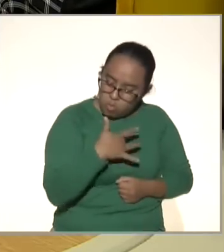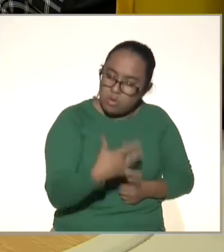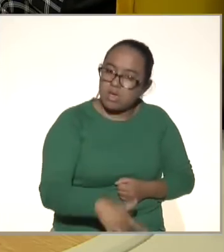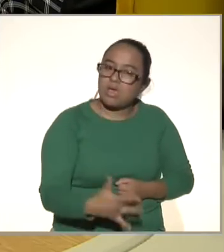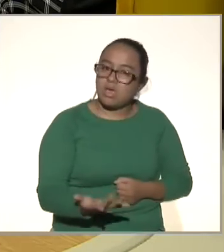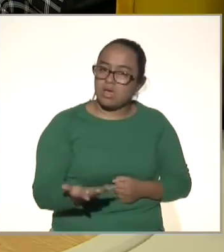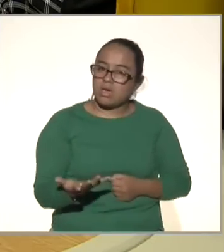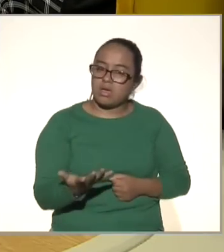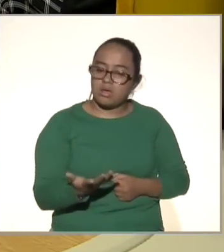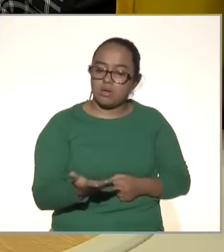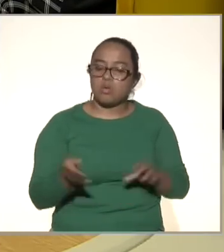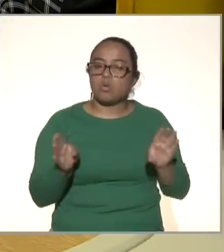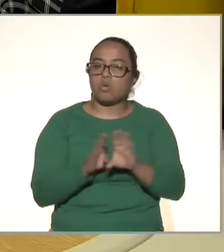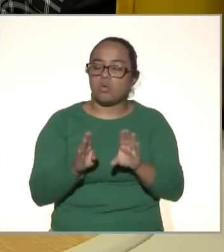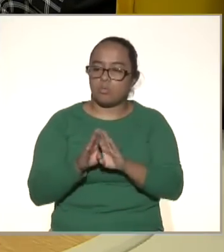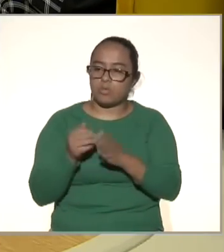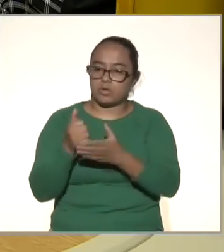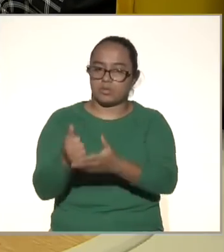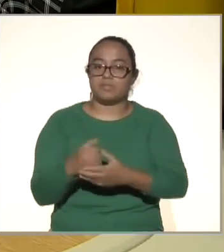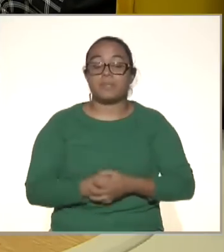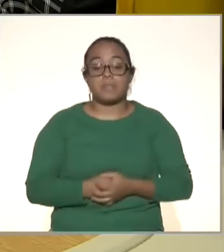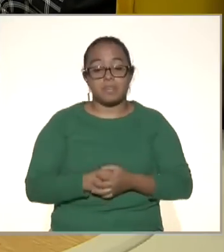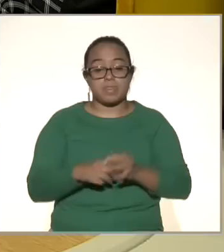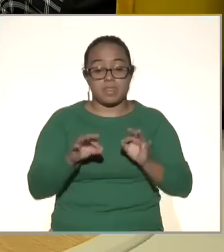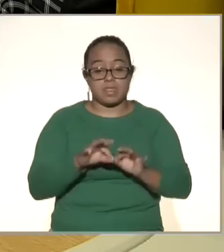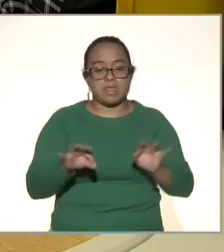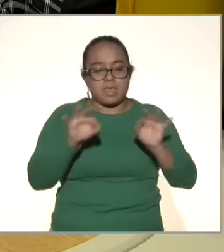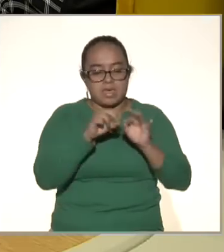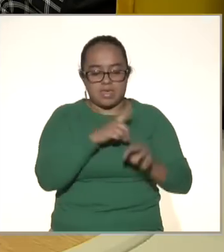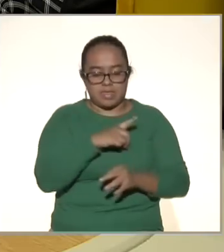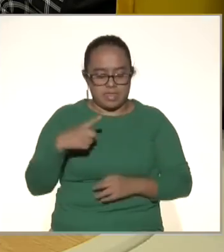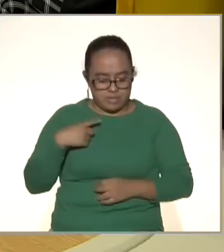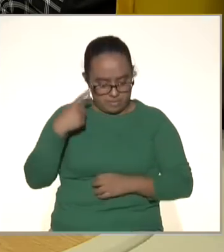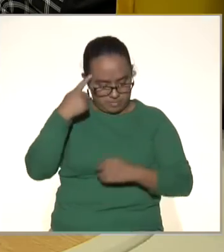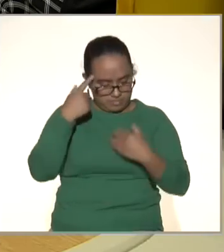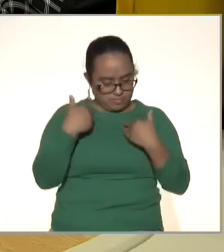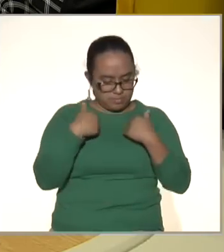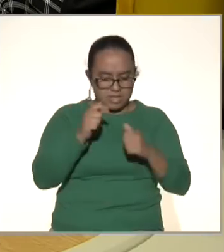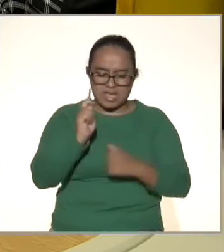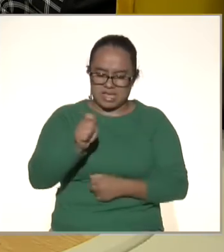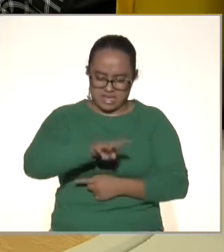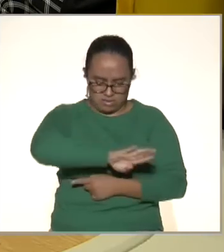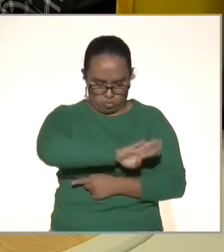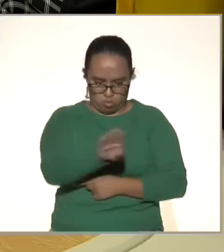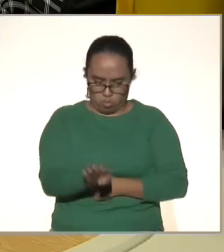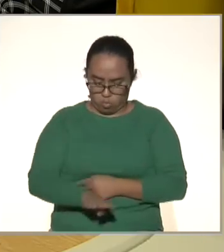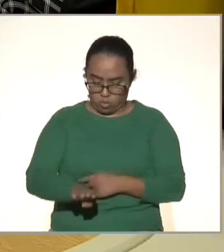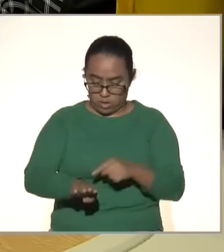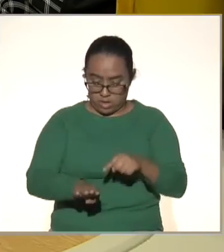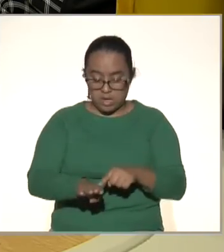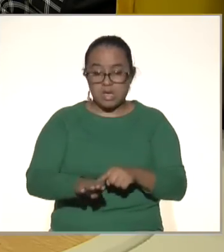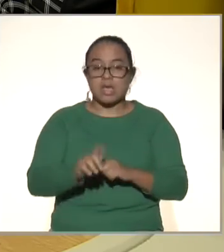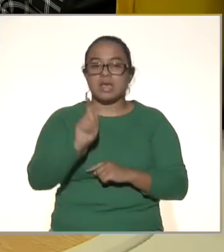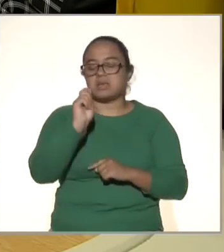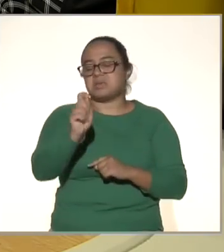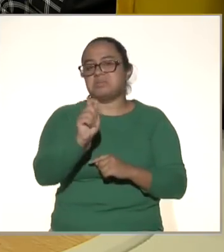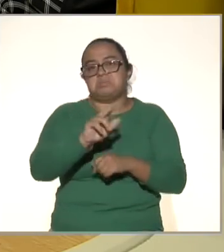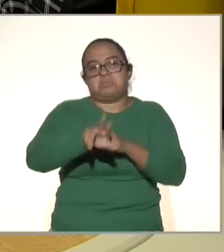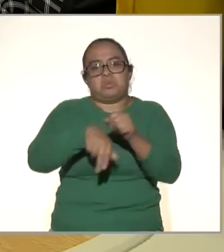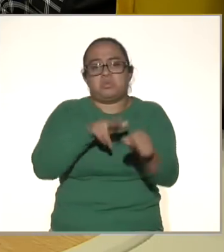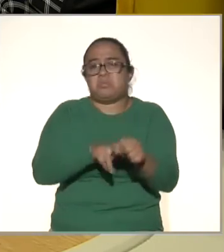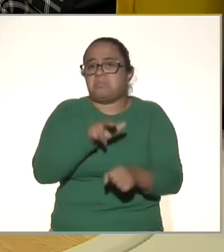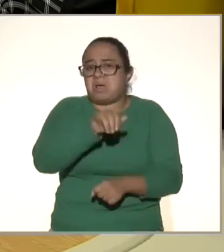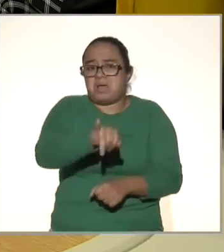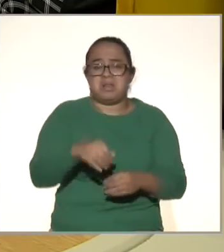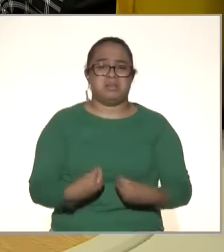Lo primero aquí es entender lo que es la muerte. La muerte es un ciclo, es parte de la